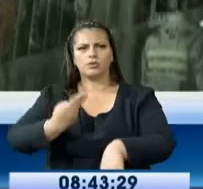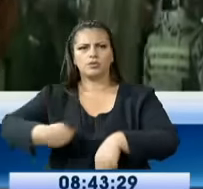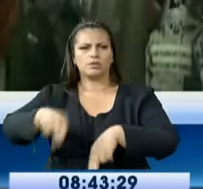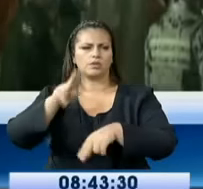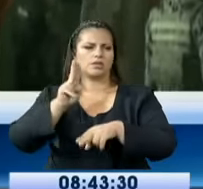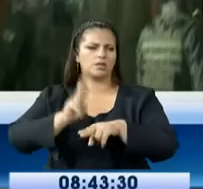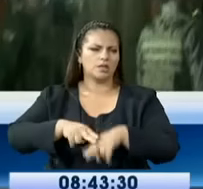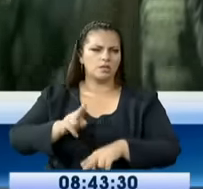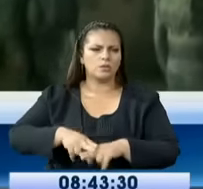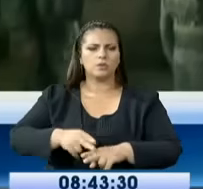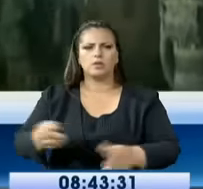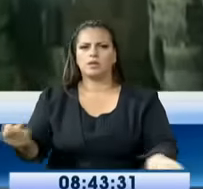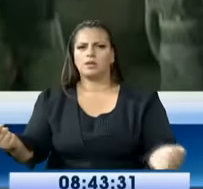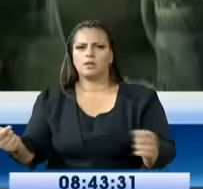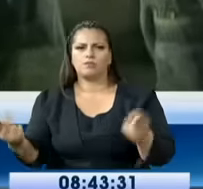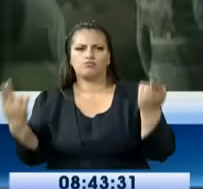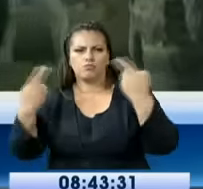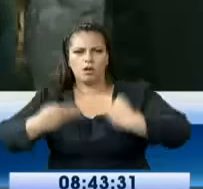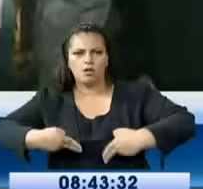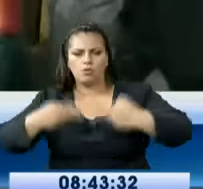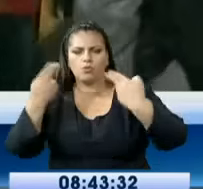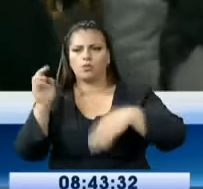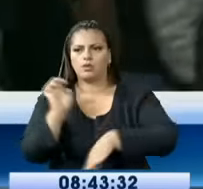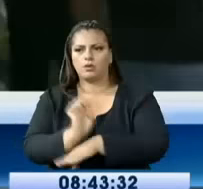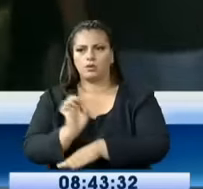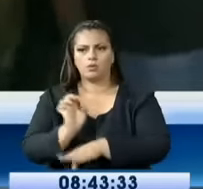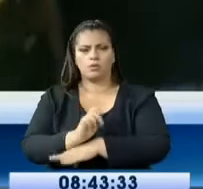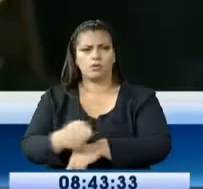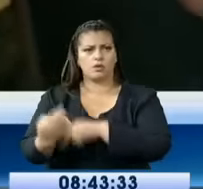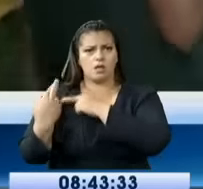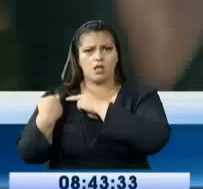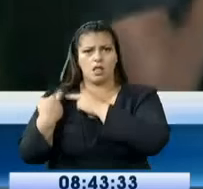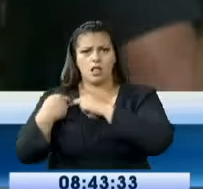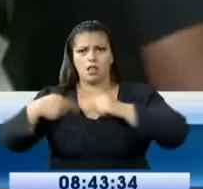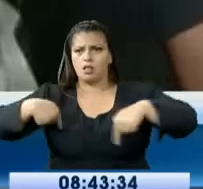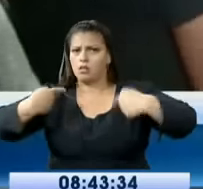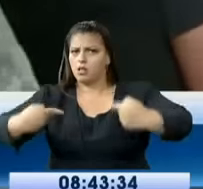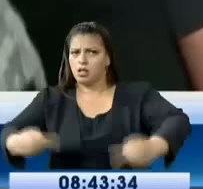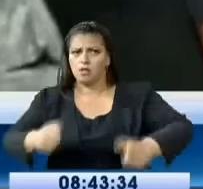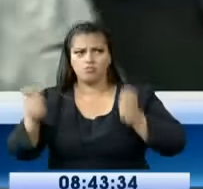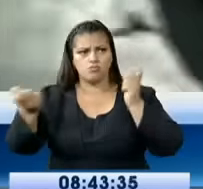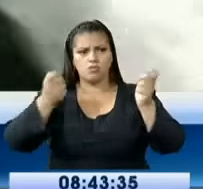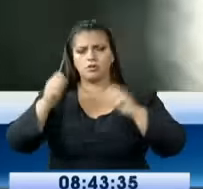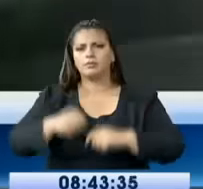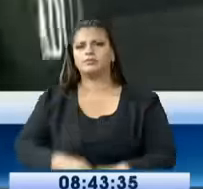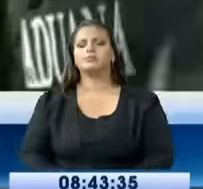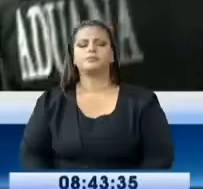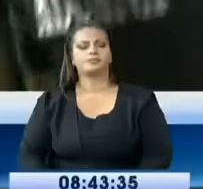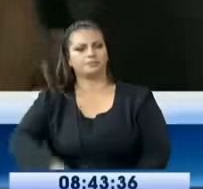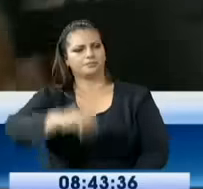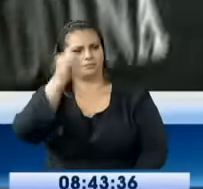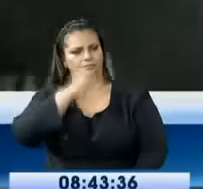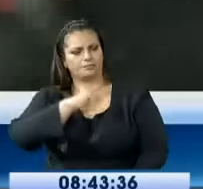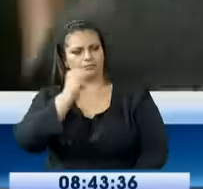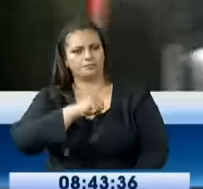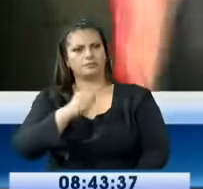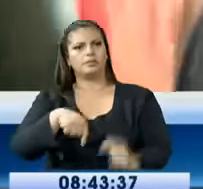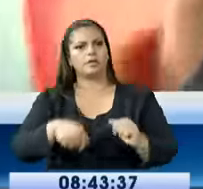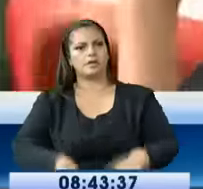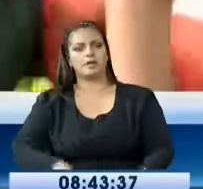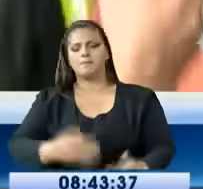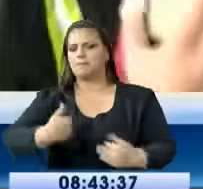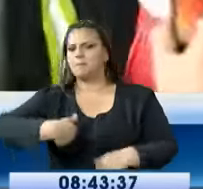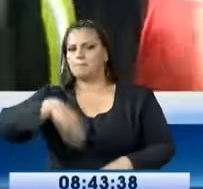Es permanente los operativos que están haciendo a nivel de toda la provincia, pero claro, mayor énfasis en lo que es el cantón Huaquillas y